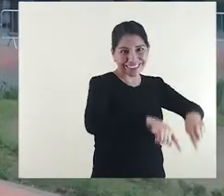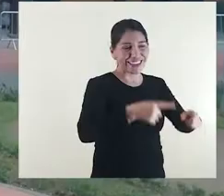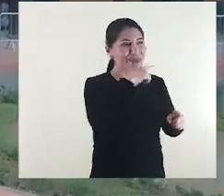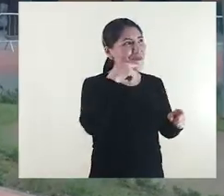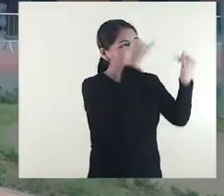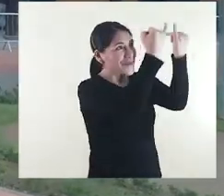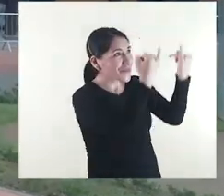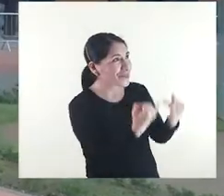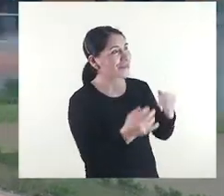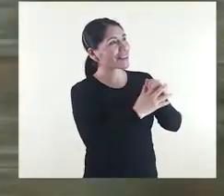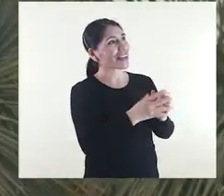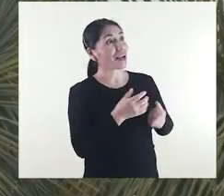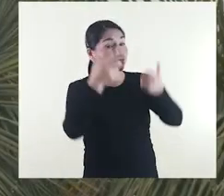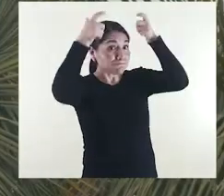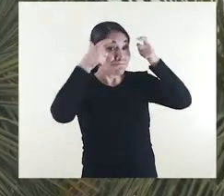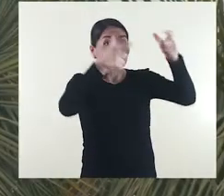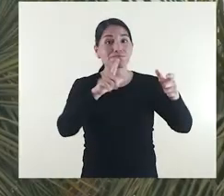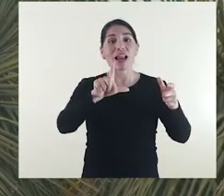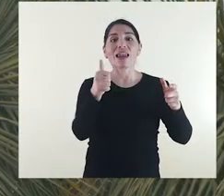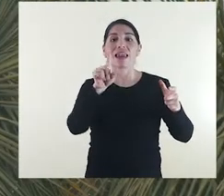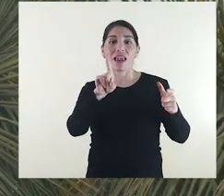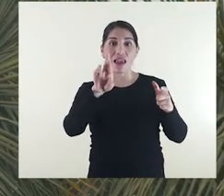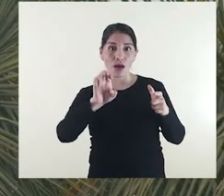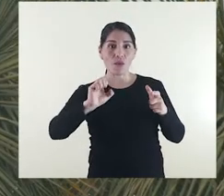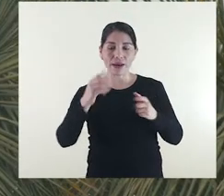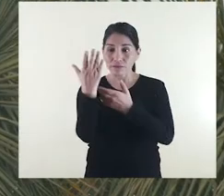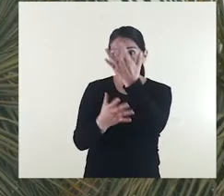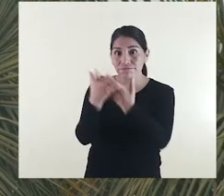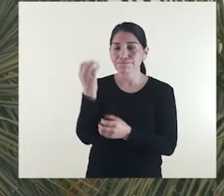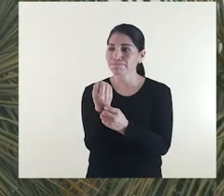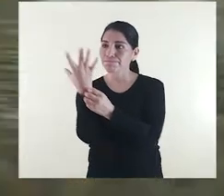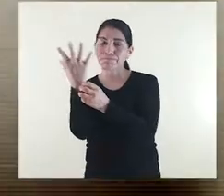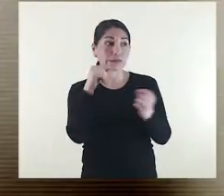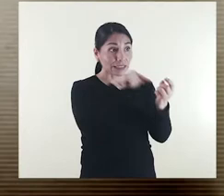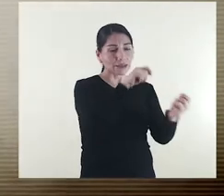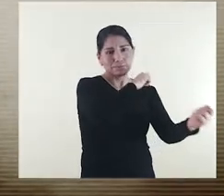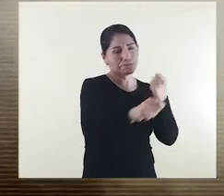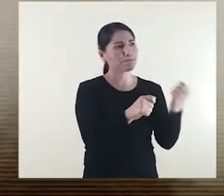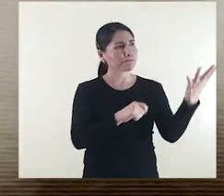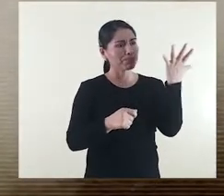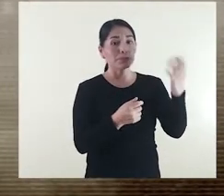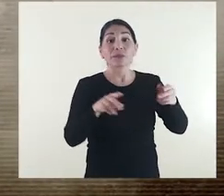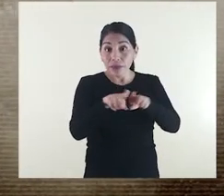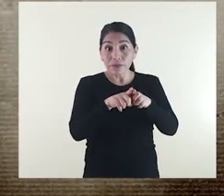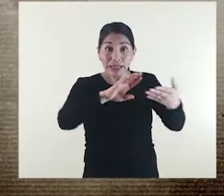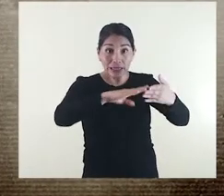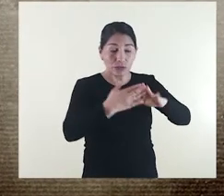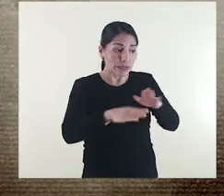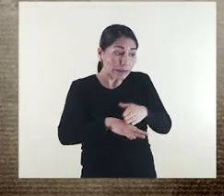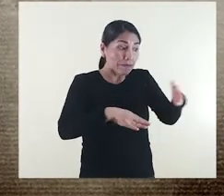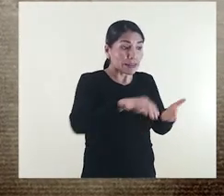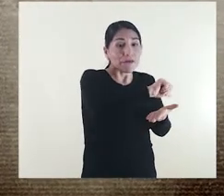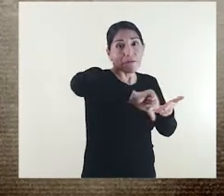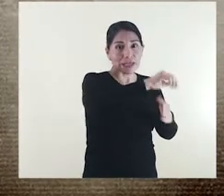una corona de laureles, una palma en la mano y una antorcha en la otra. La ciudad, incluso, construyó una